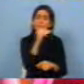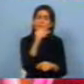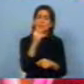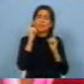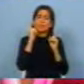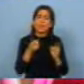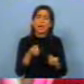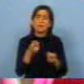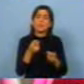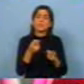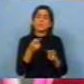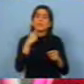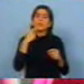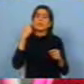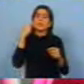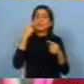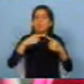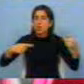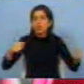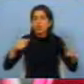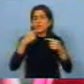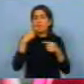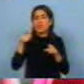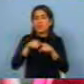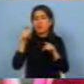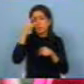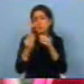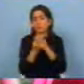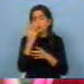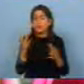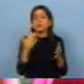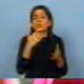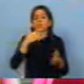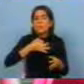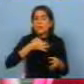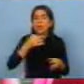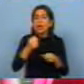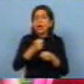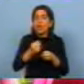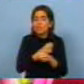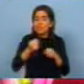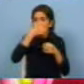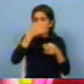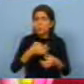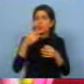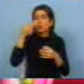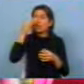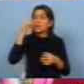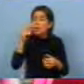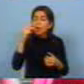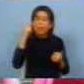dice que le pegaron, esas cosas que ella dice que nunca se sabe si pasaron o no, porque nadie la vio, nadie la filmó, nadie la